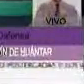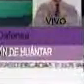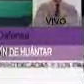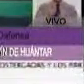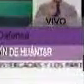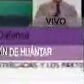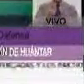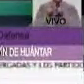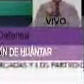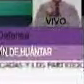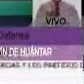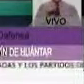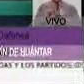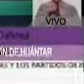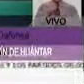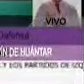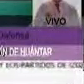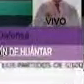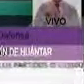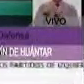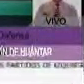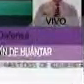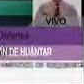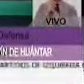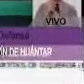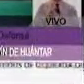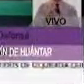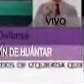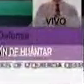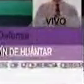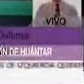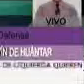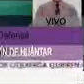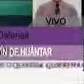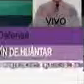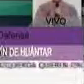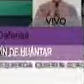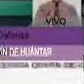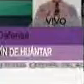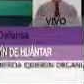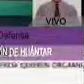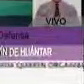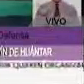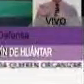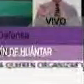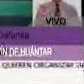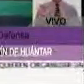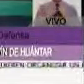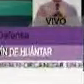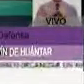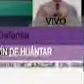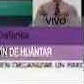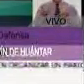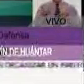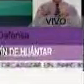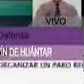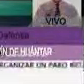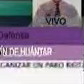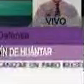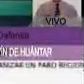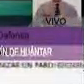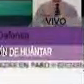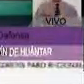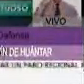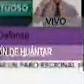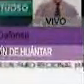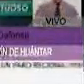así sucesivamente hay demostraciones que garantizan la absoluta independencia del Poder Judicial. Yo